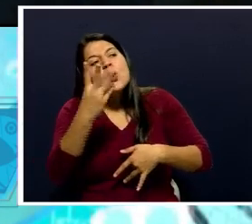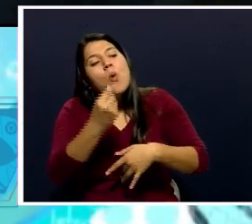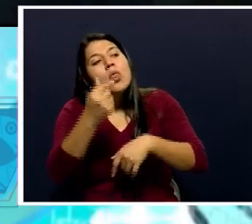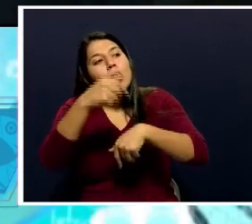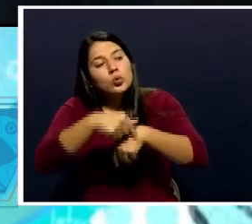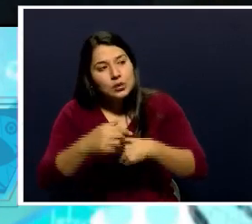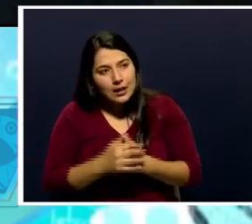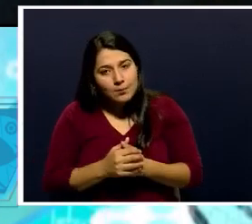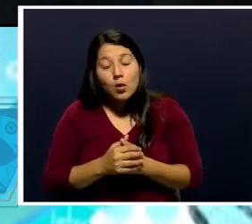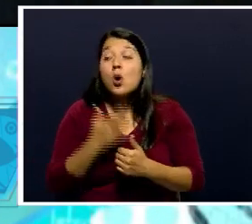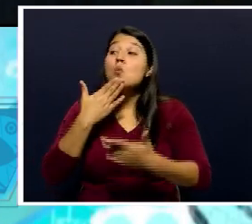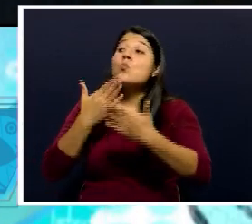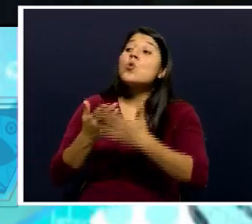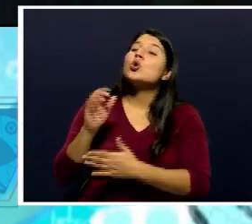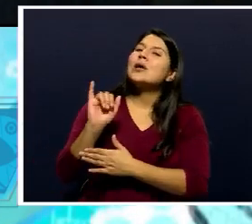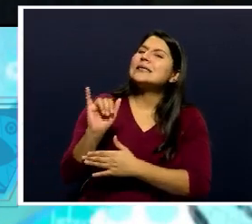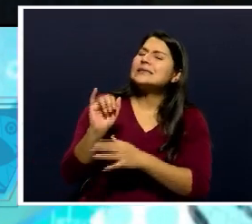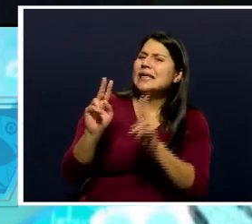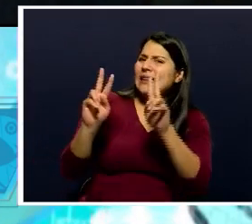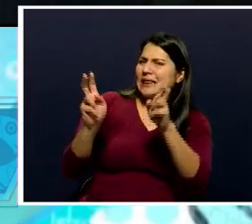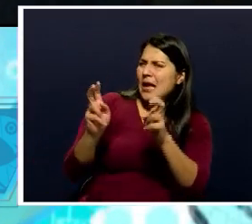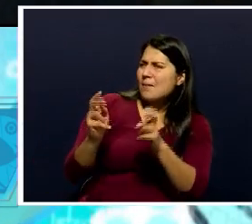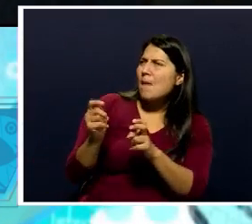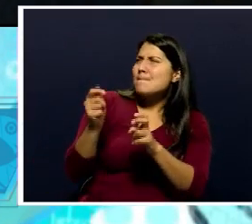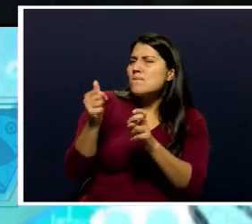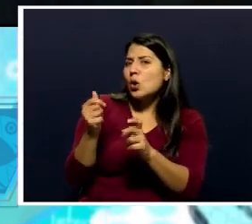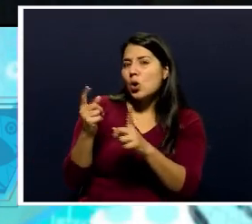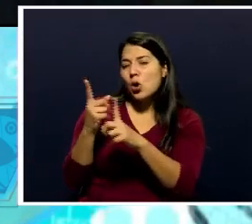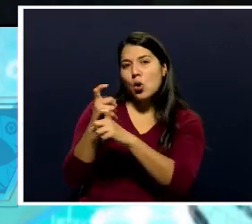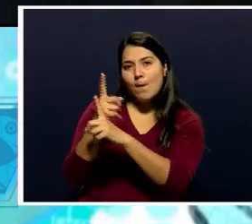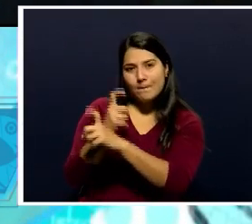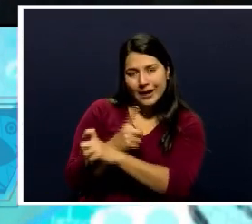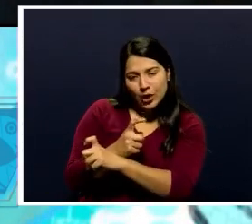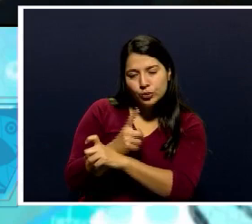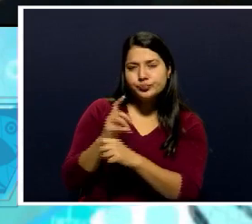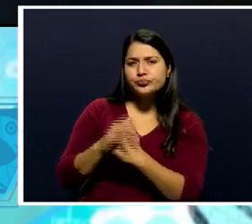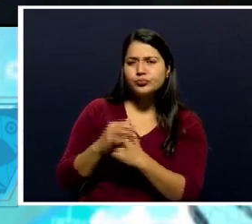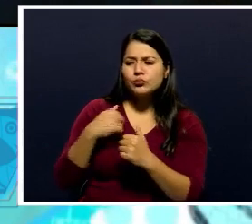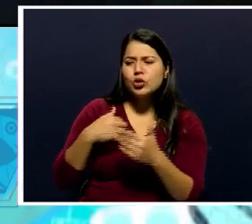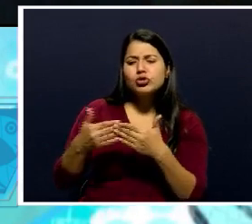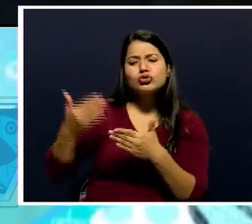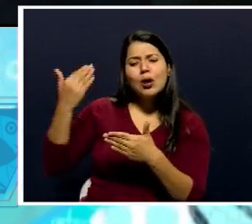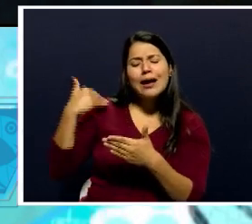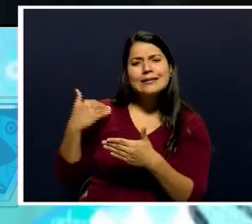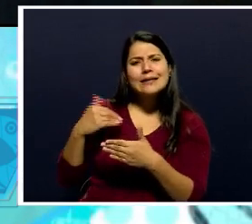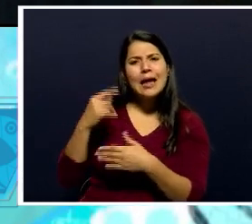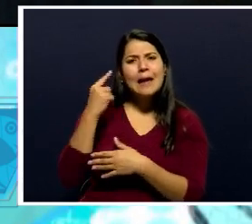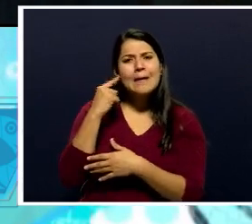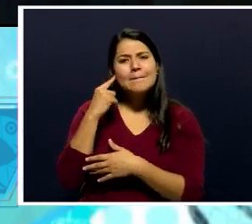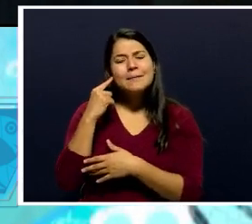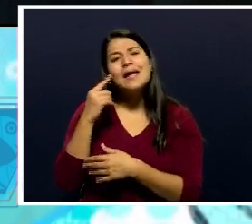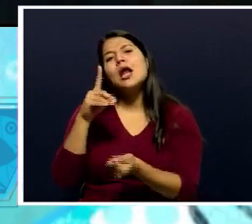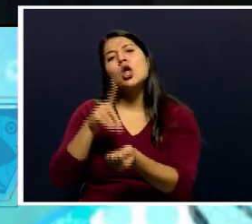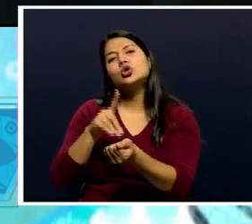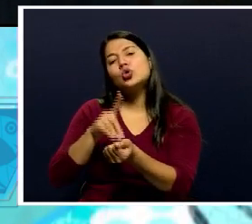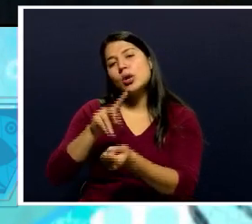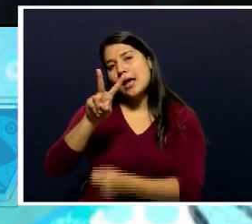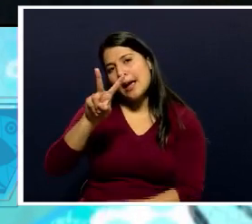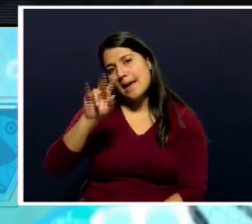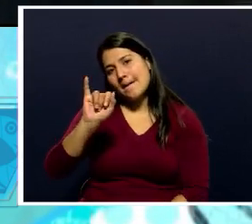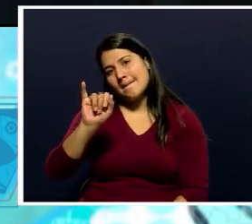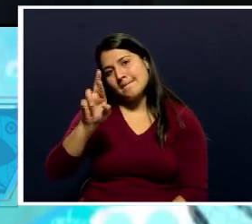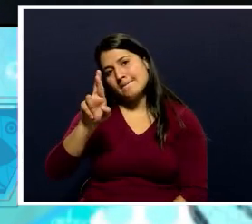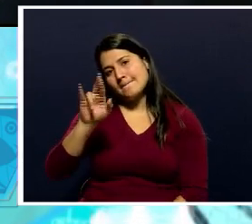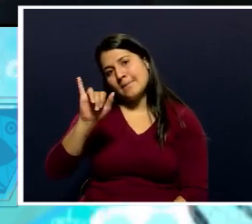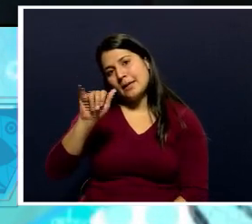Bueno, ese es un tema muy complejo. Hace un rato estaba escuchando a la doctora Eugenia Corrales hablando un poco